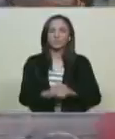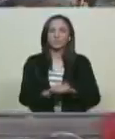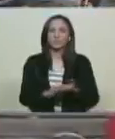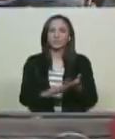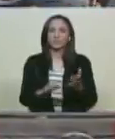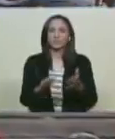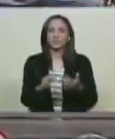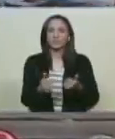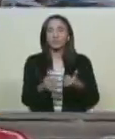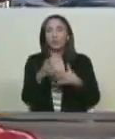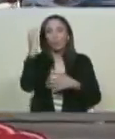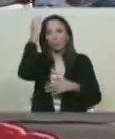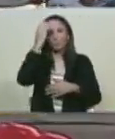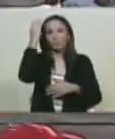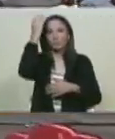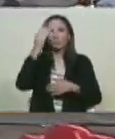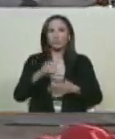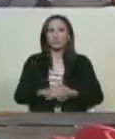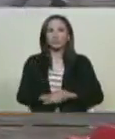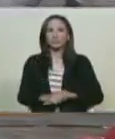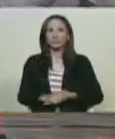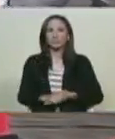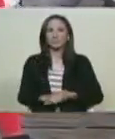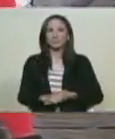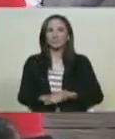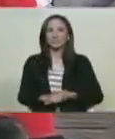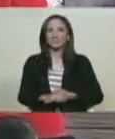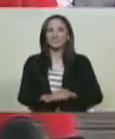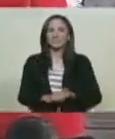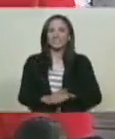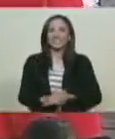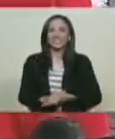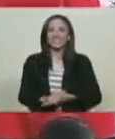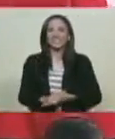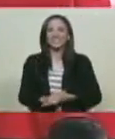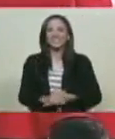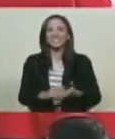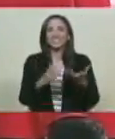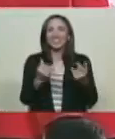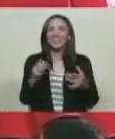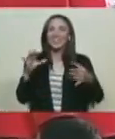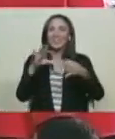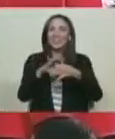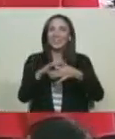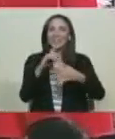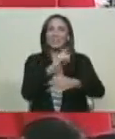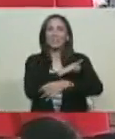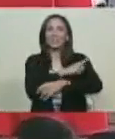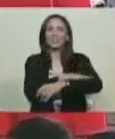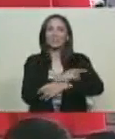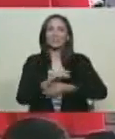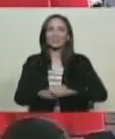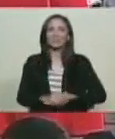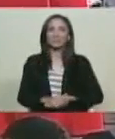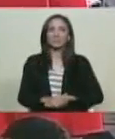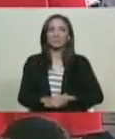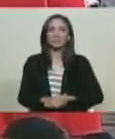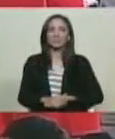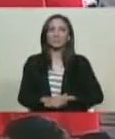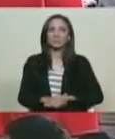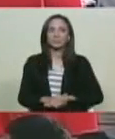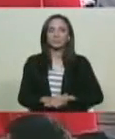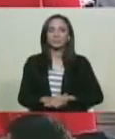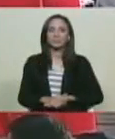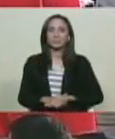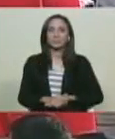conciencia. Hay que combinar la fuerza de la conciencia que tenemos y